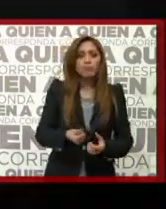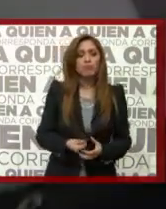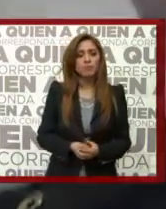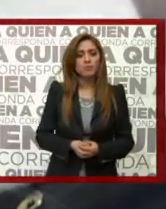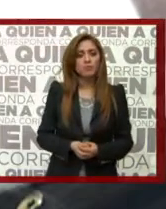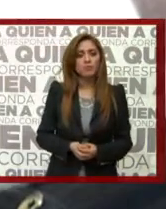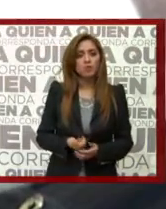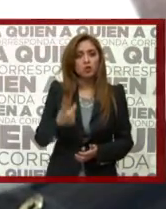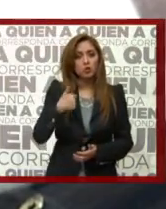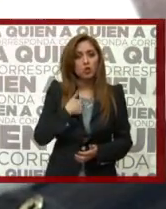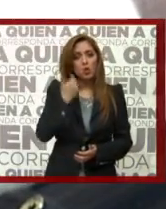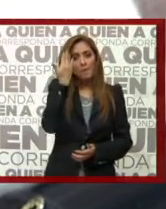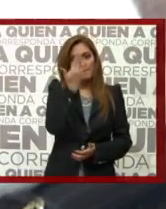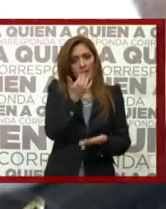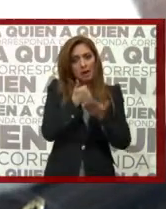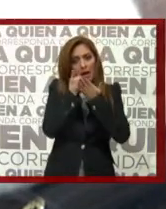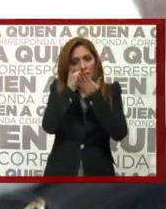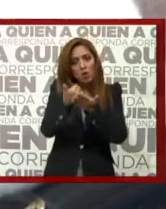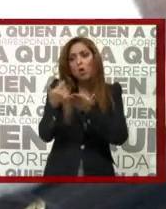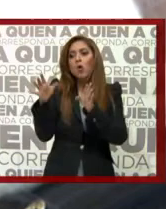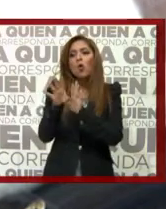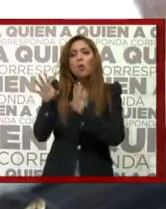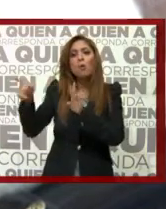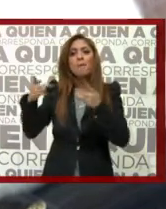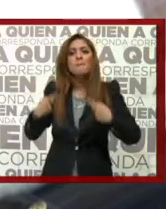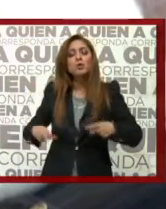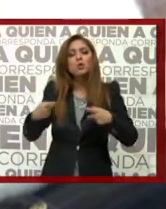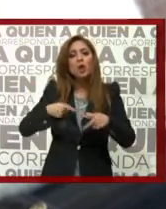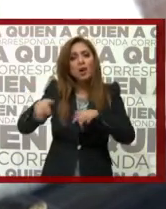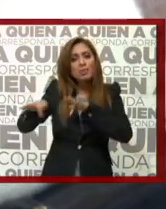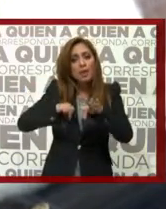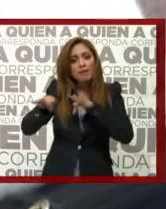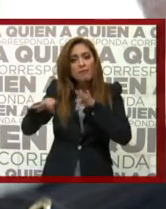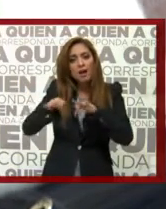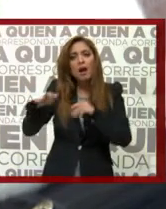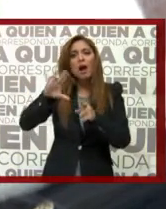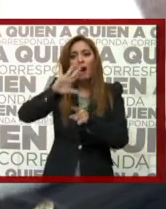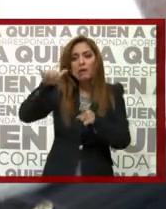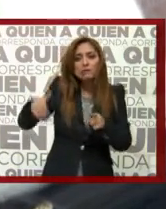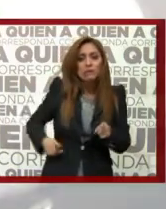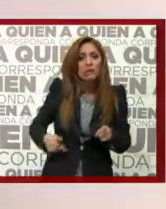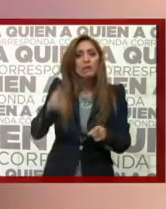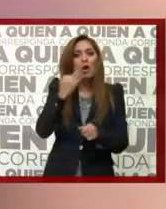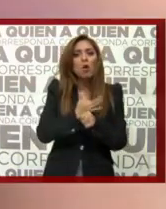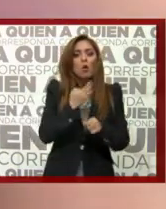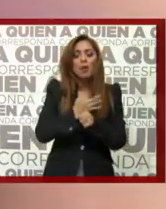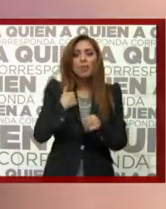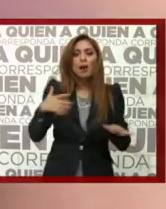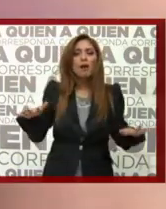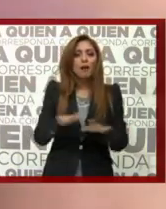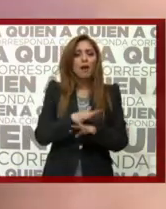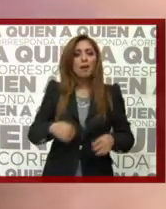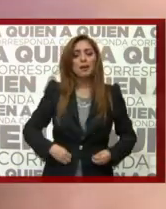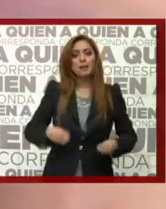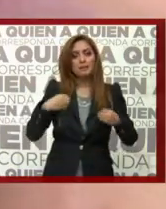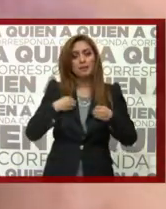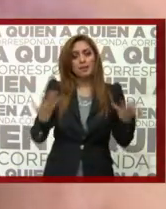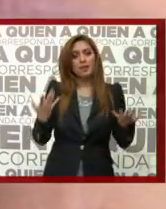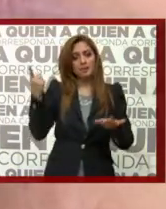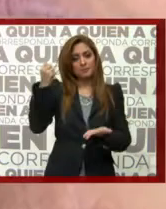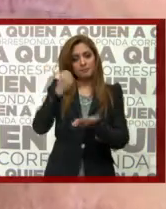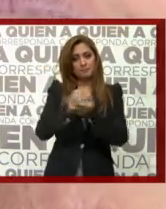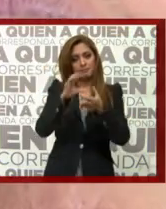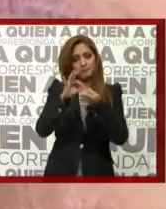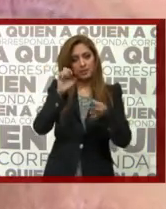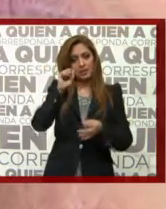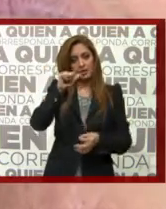ayuda. ¿Cómo pueden seguir trabajando, siguen laborando, haciendo daño, que nos cambian la vida? Para quien corresponda, Sandra Ortiz.